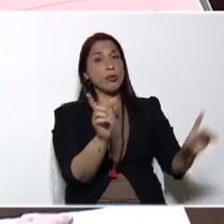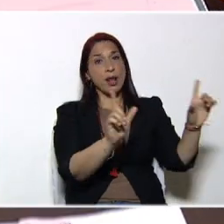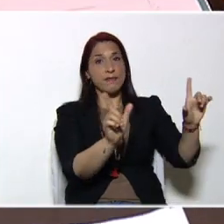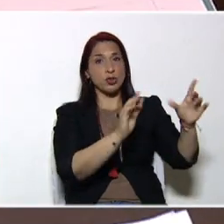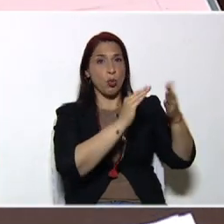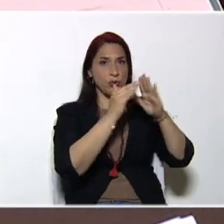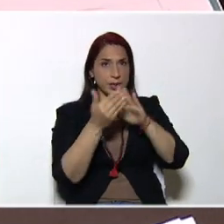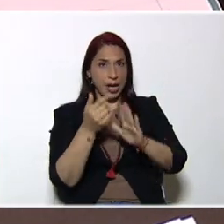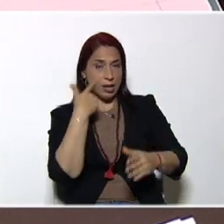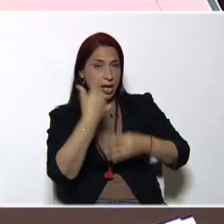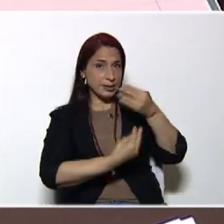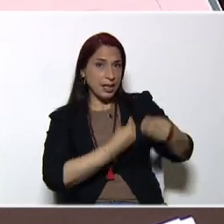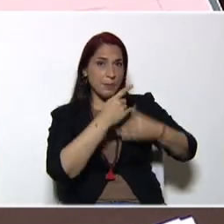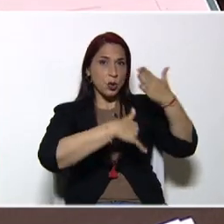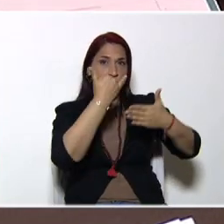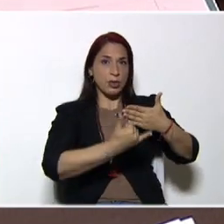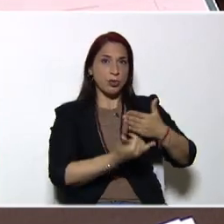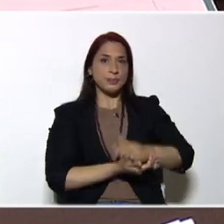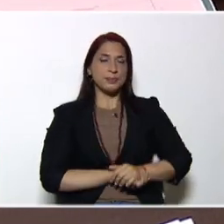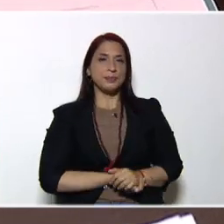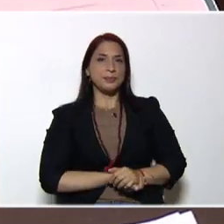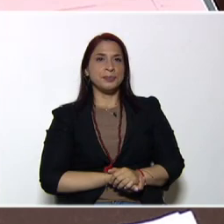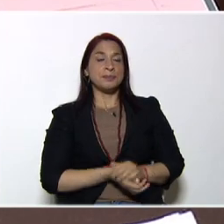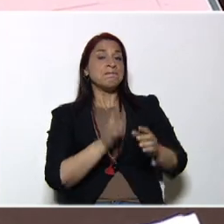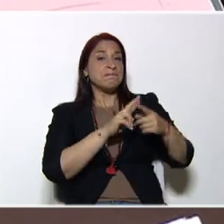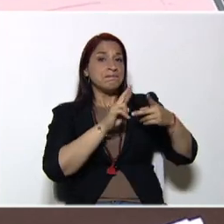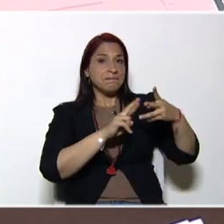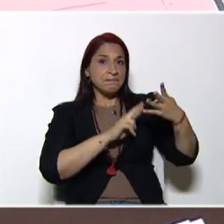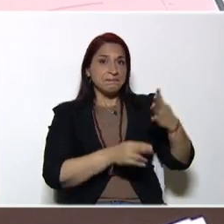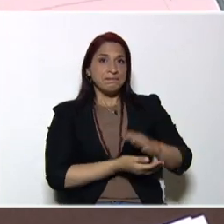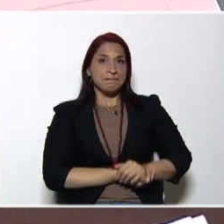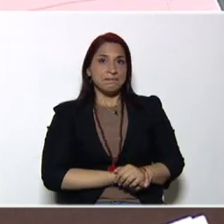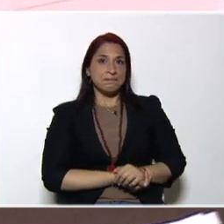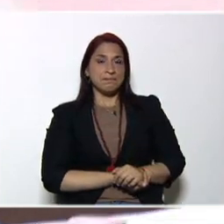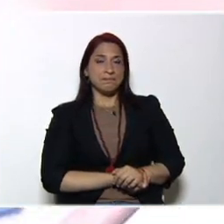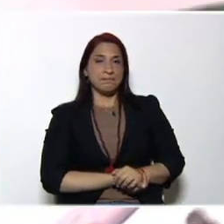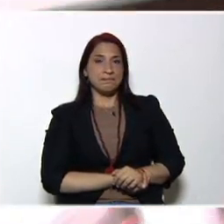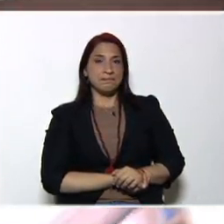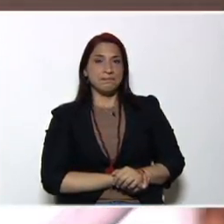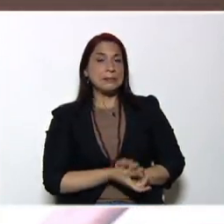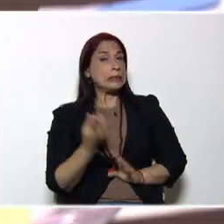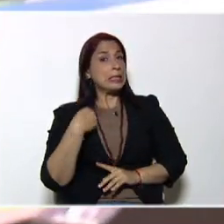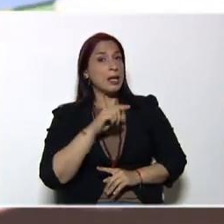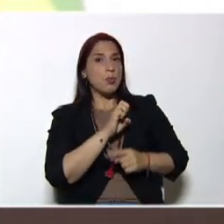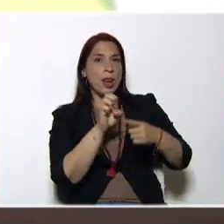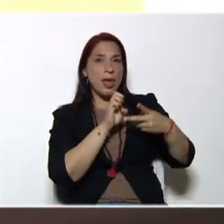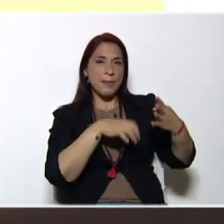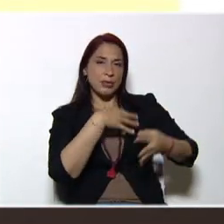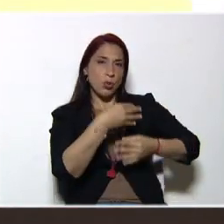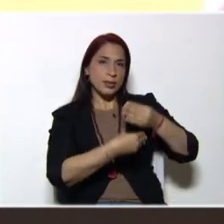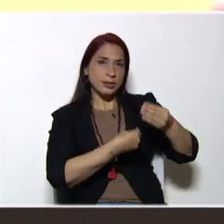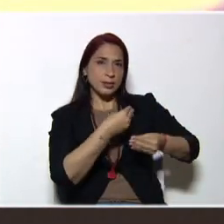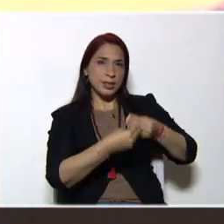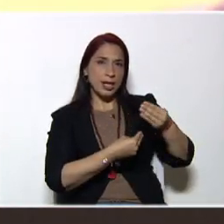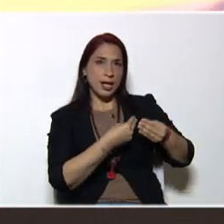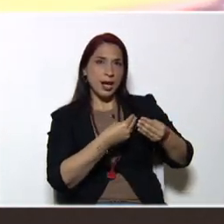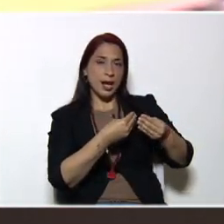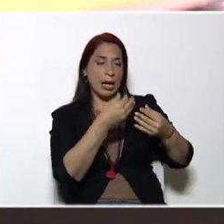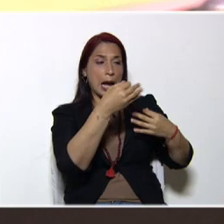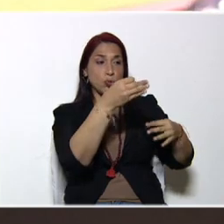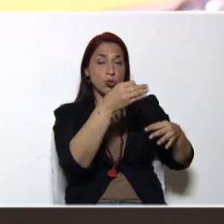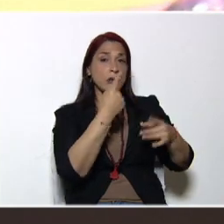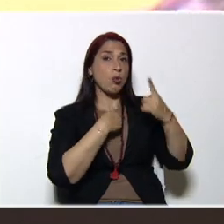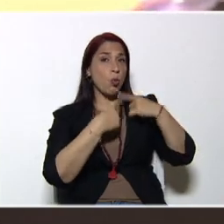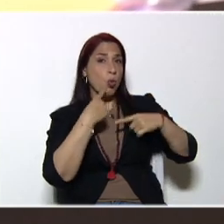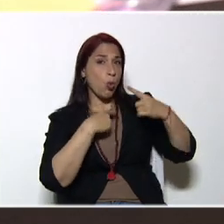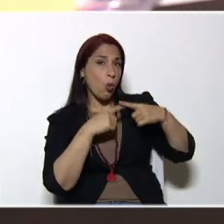comunitaria. Para hacer este recurso tendremos como elementos para realizarlo cartulina de